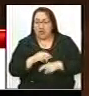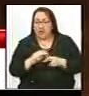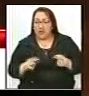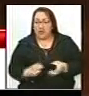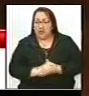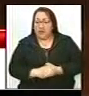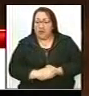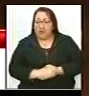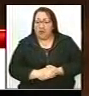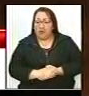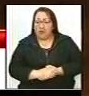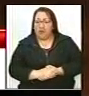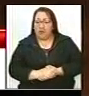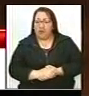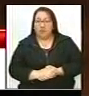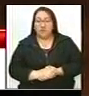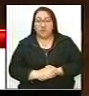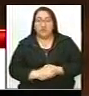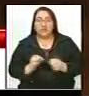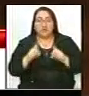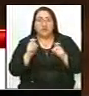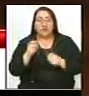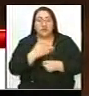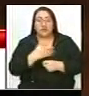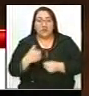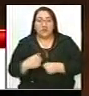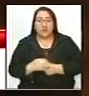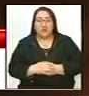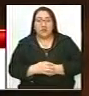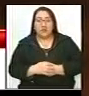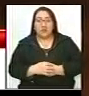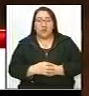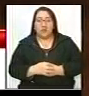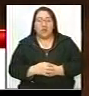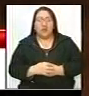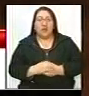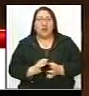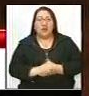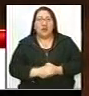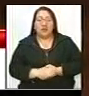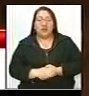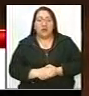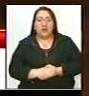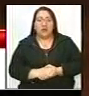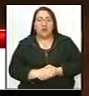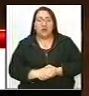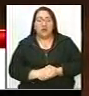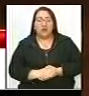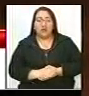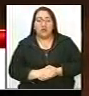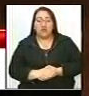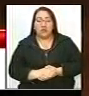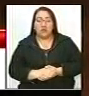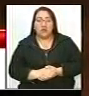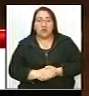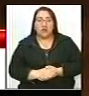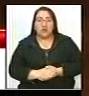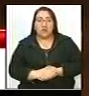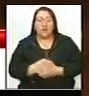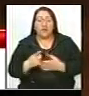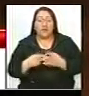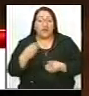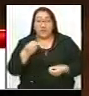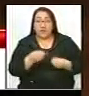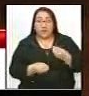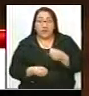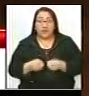día de hoy. La interrogante del presidente, sí, por su intermedio, es que si Jaica es el